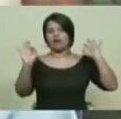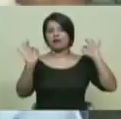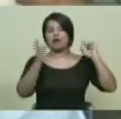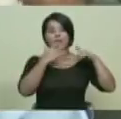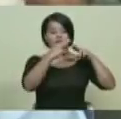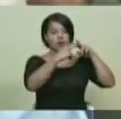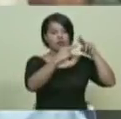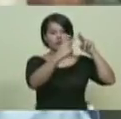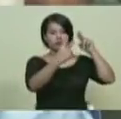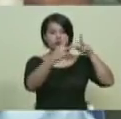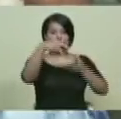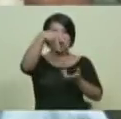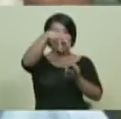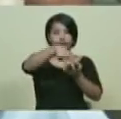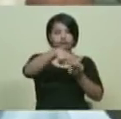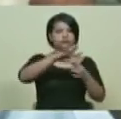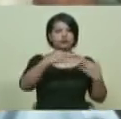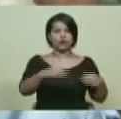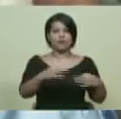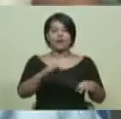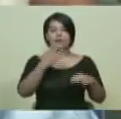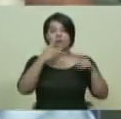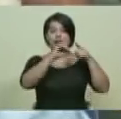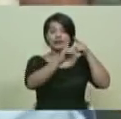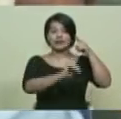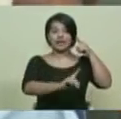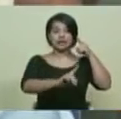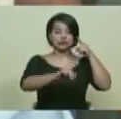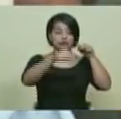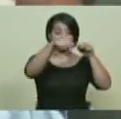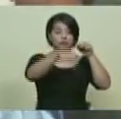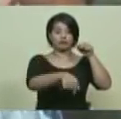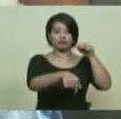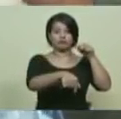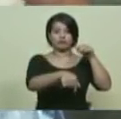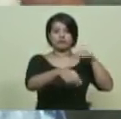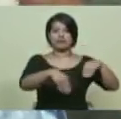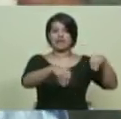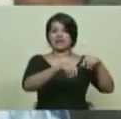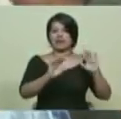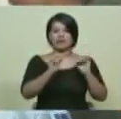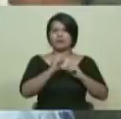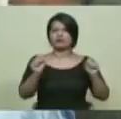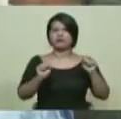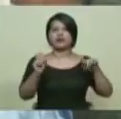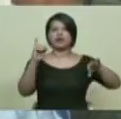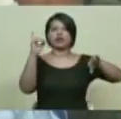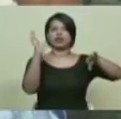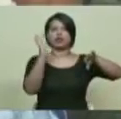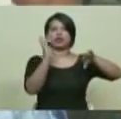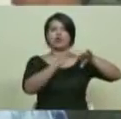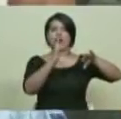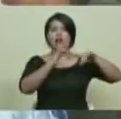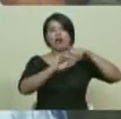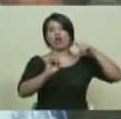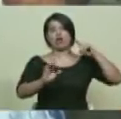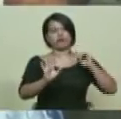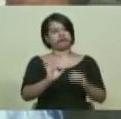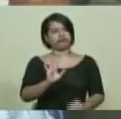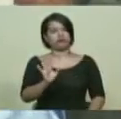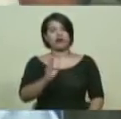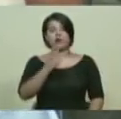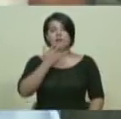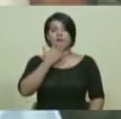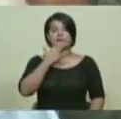a tierra. En caso de un evento, la electricidad va a tierra. Si ese cable no está,